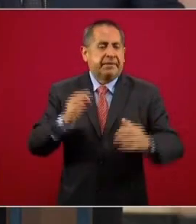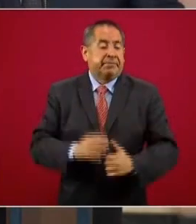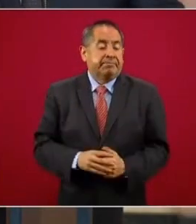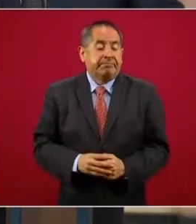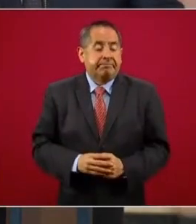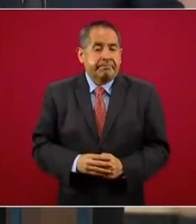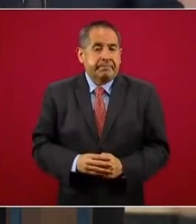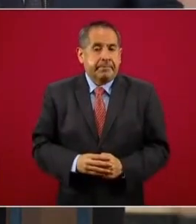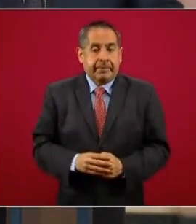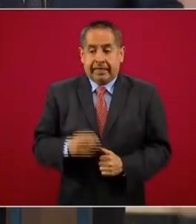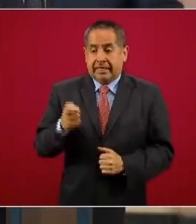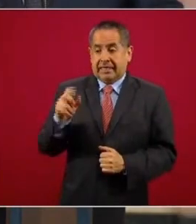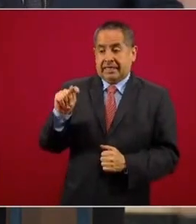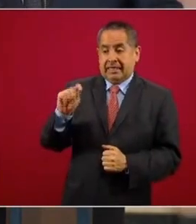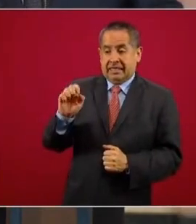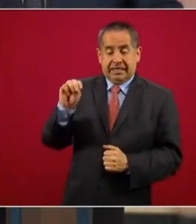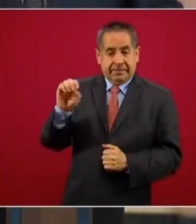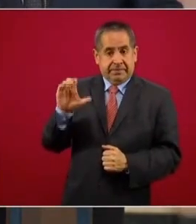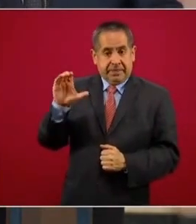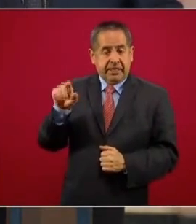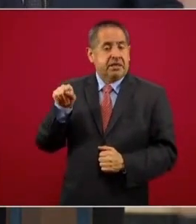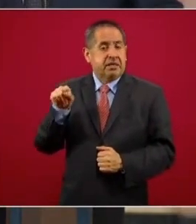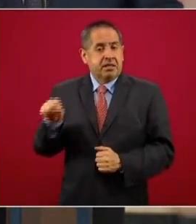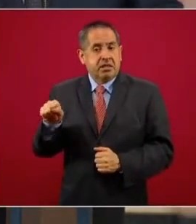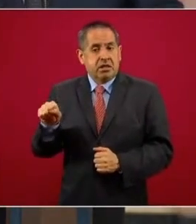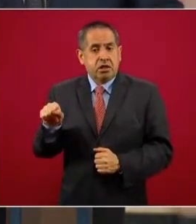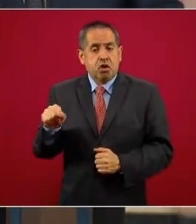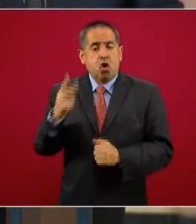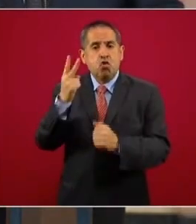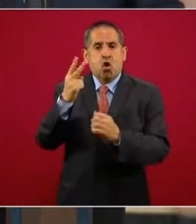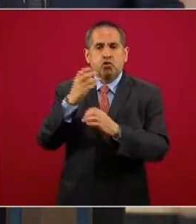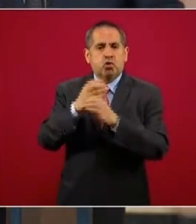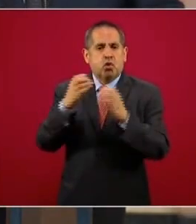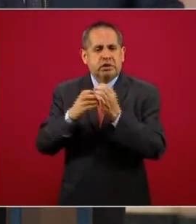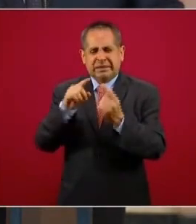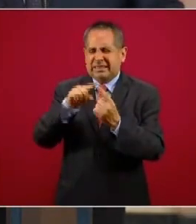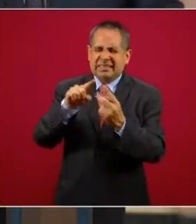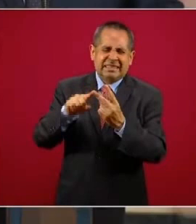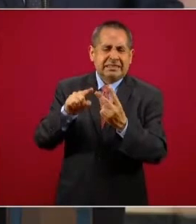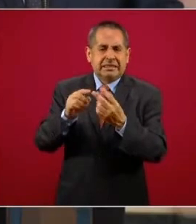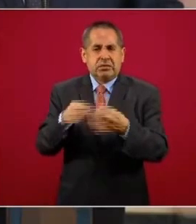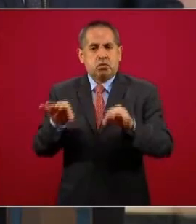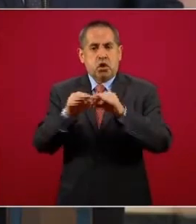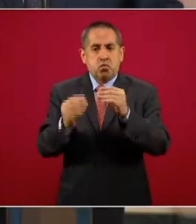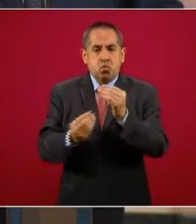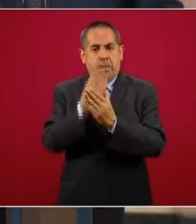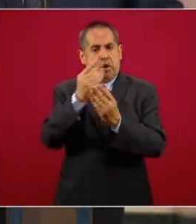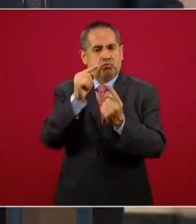este tratado tiene dos elementos nuevos